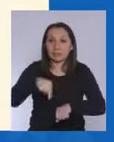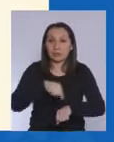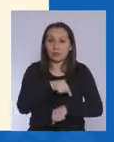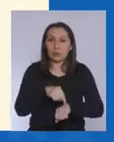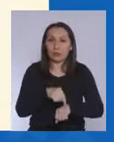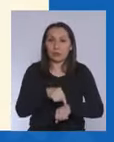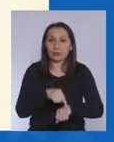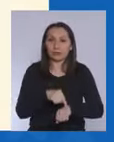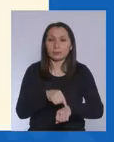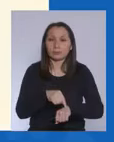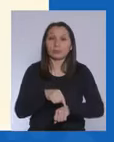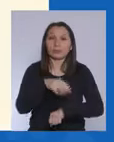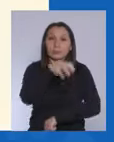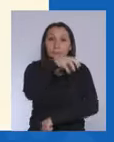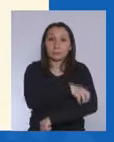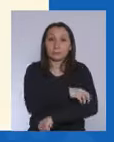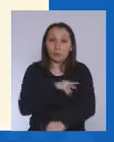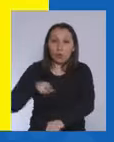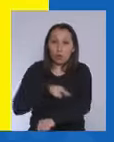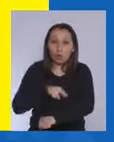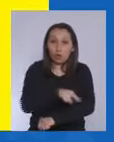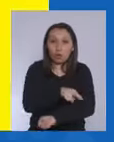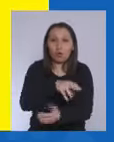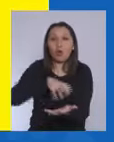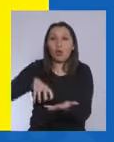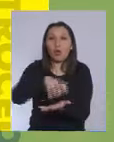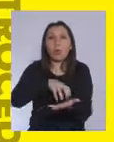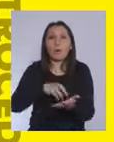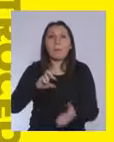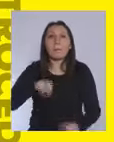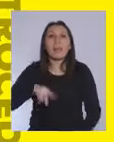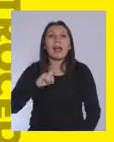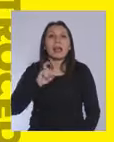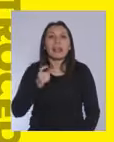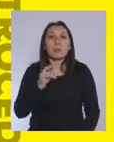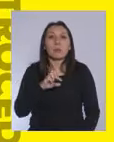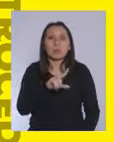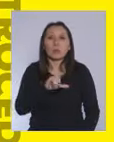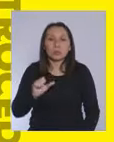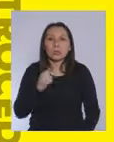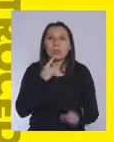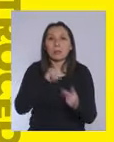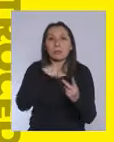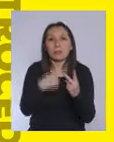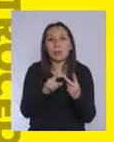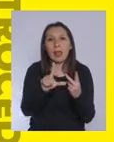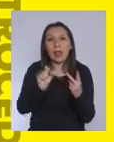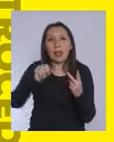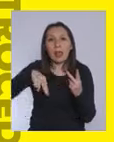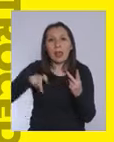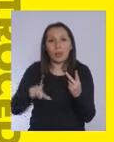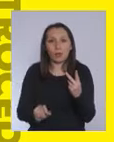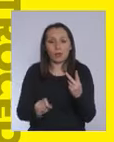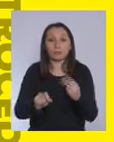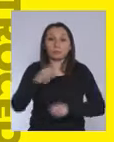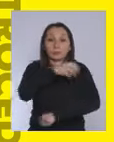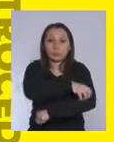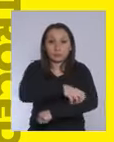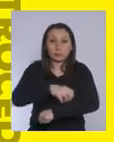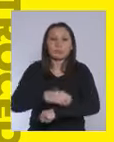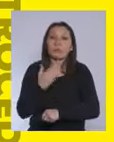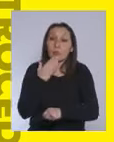en la región de los ríos la comuna de panguipulli blanco en regiones también